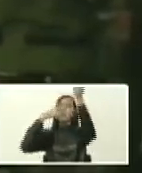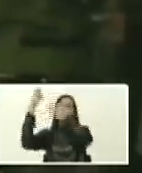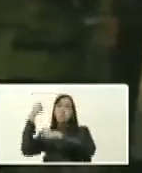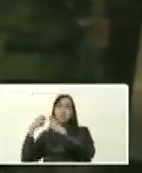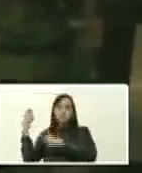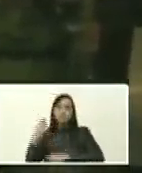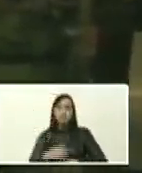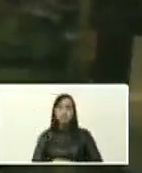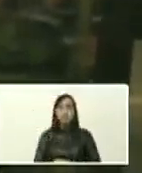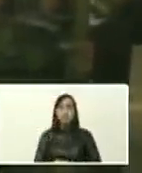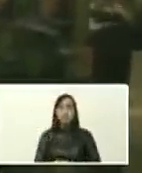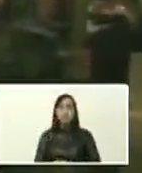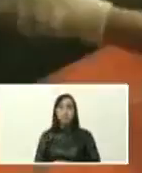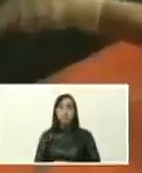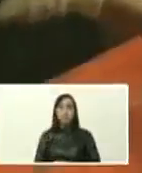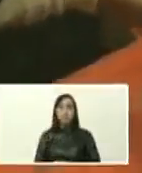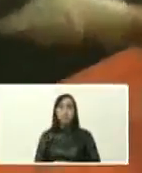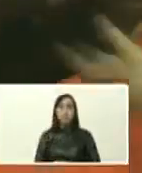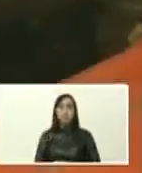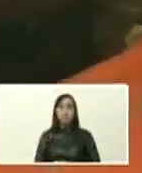mundo.